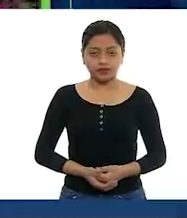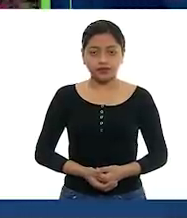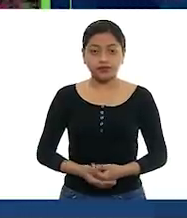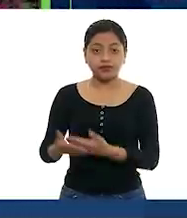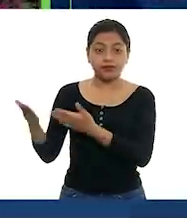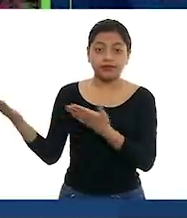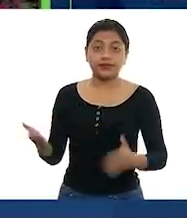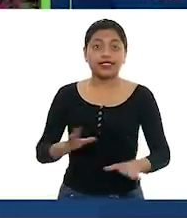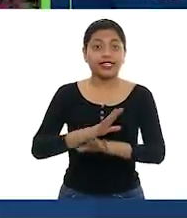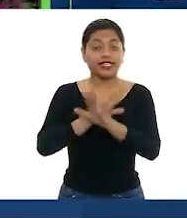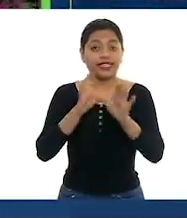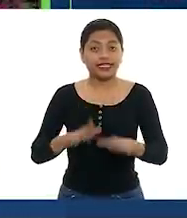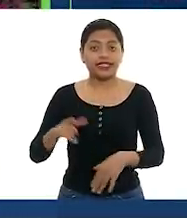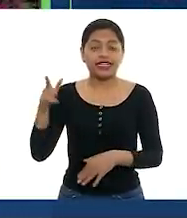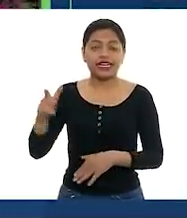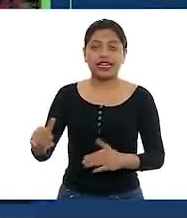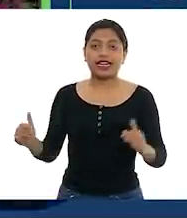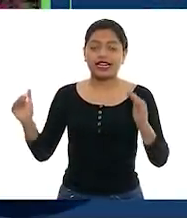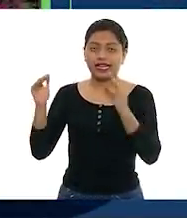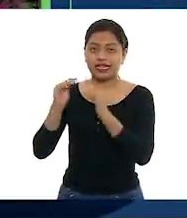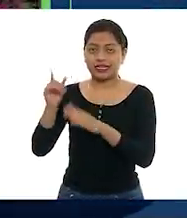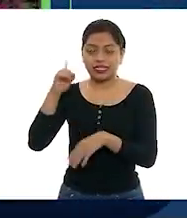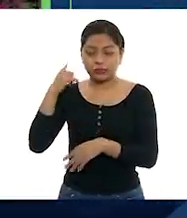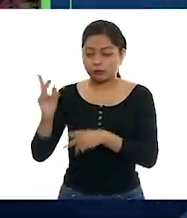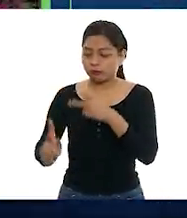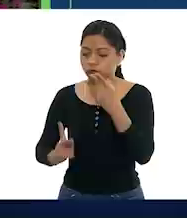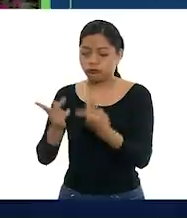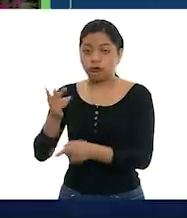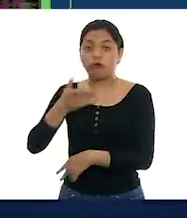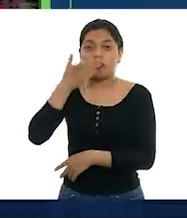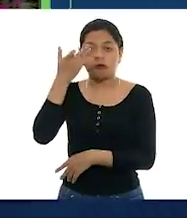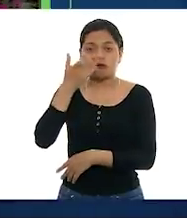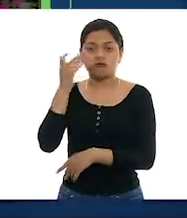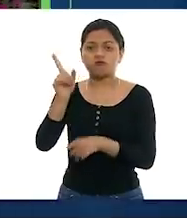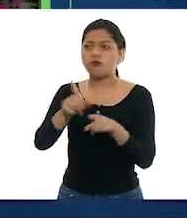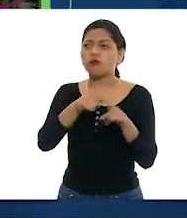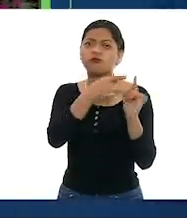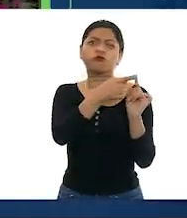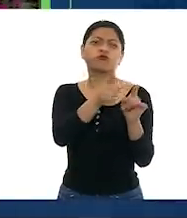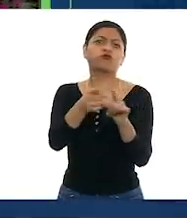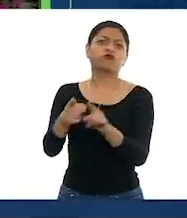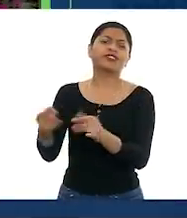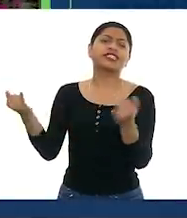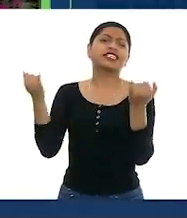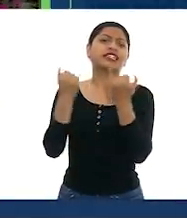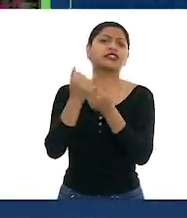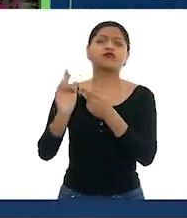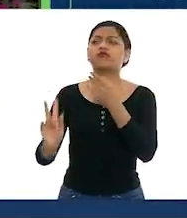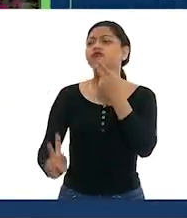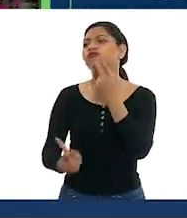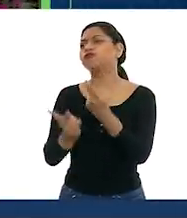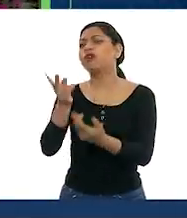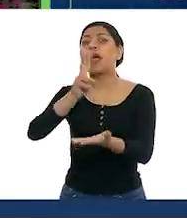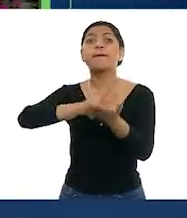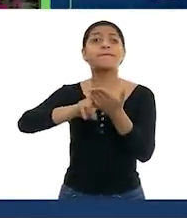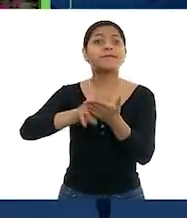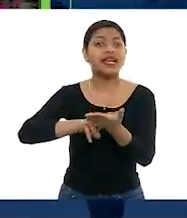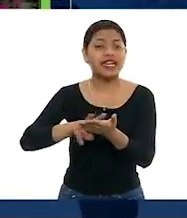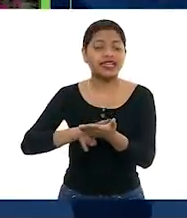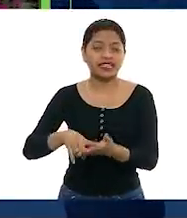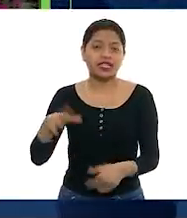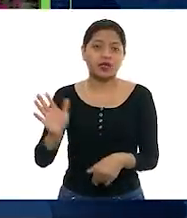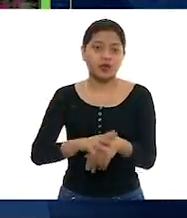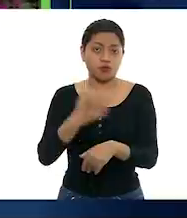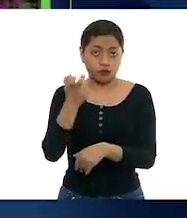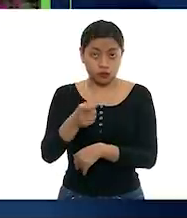Llegamos al fin al Orquidiario de Jardines de México. Es un lugar lleno de colorido y por supuesto de mucha vida. Para conocer un poco más sobre